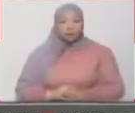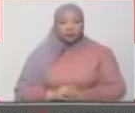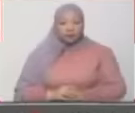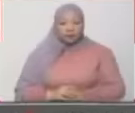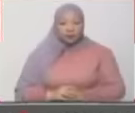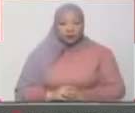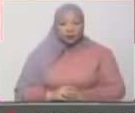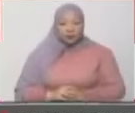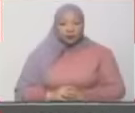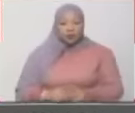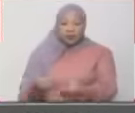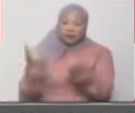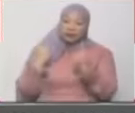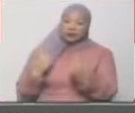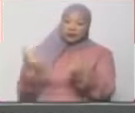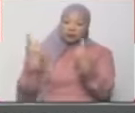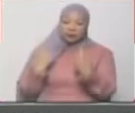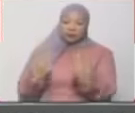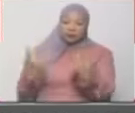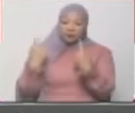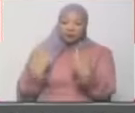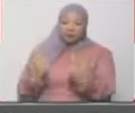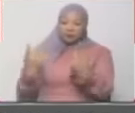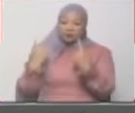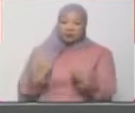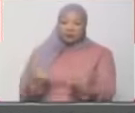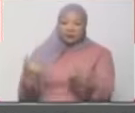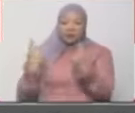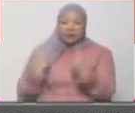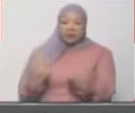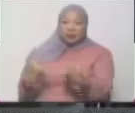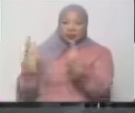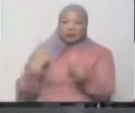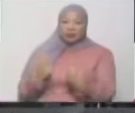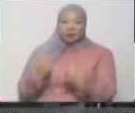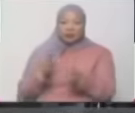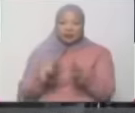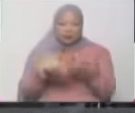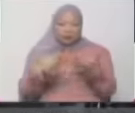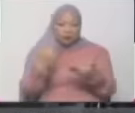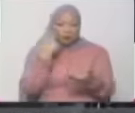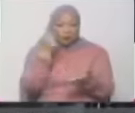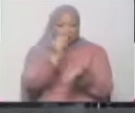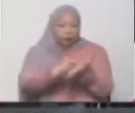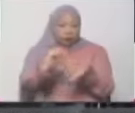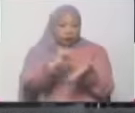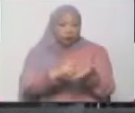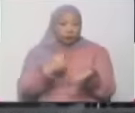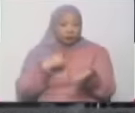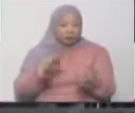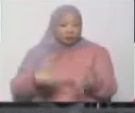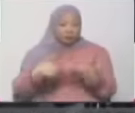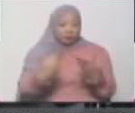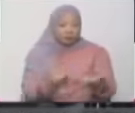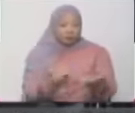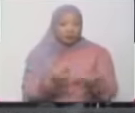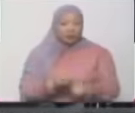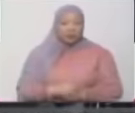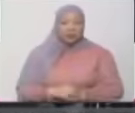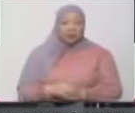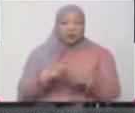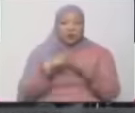la formación. Ahí le di unas carpeticas bien buenas a Padrino. Hay que dársela a